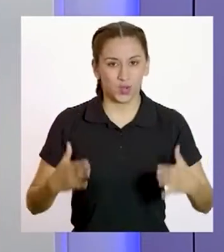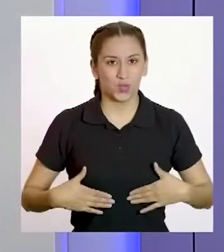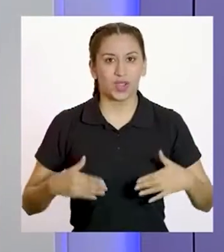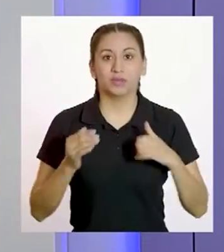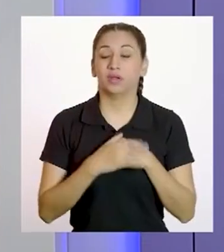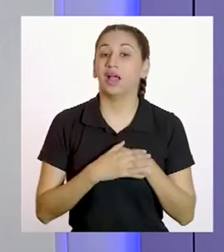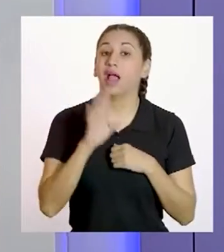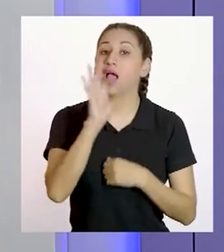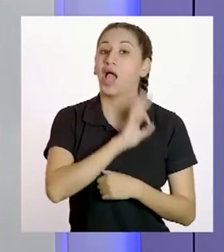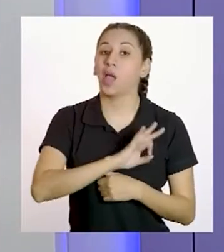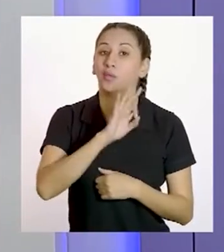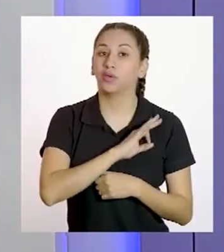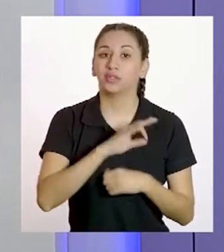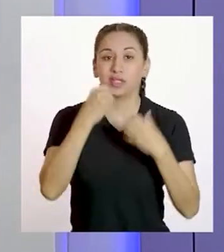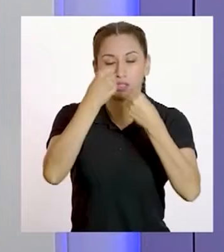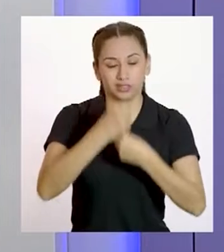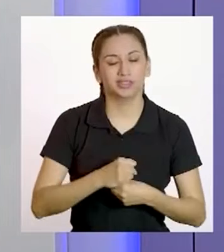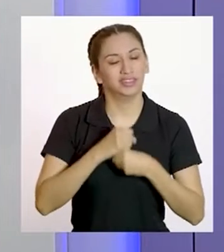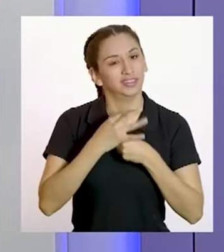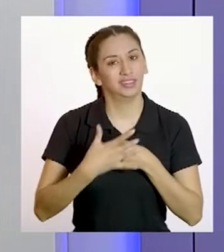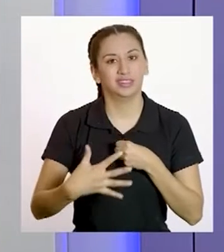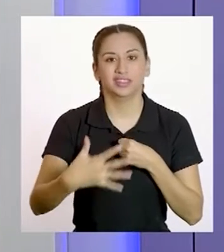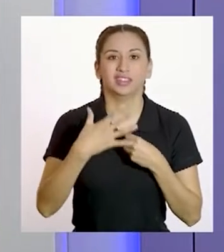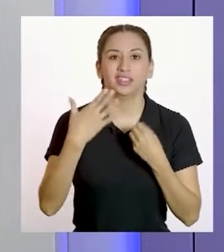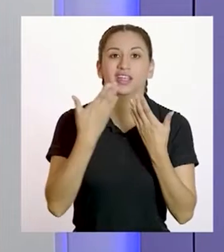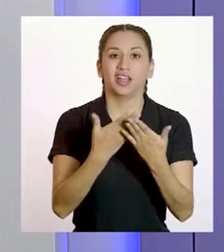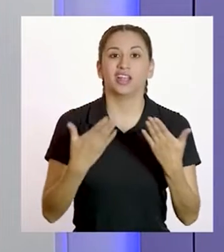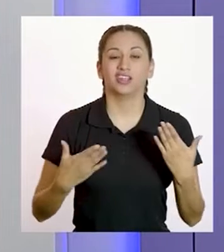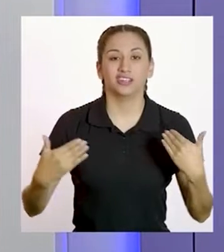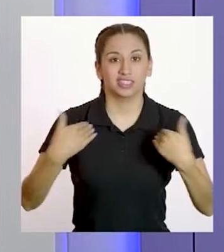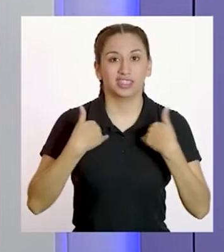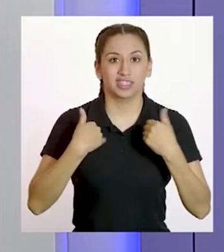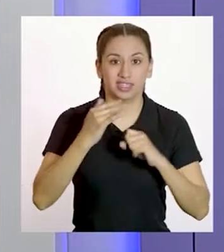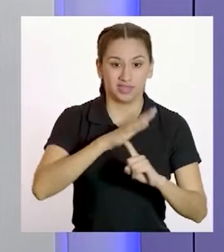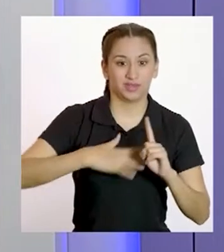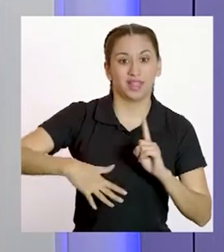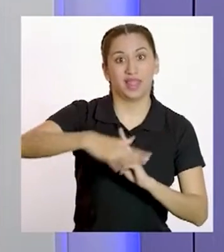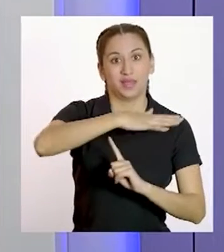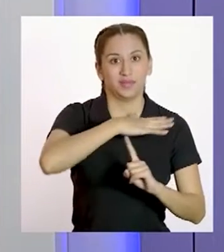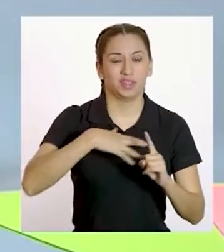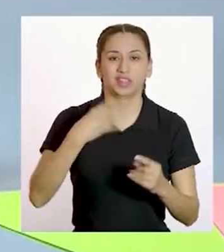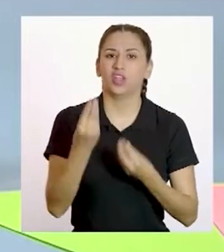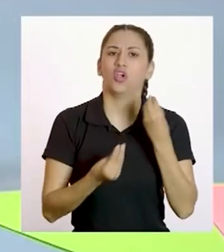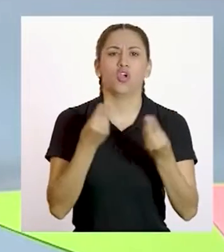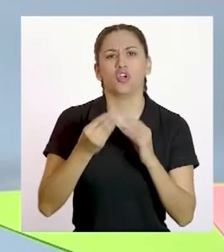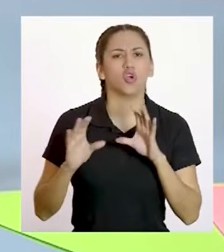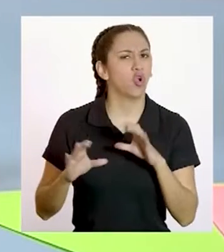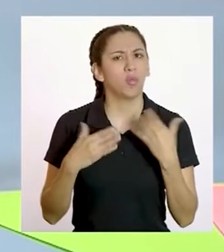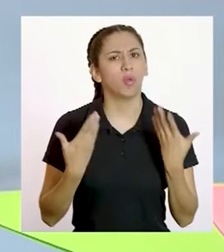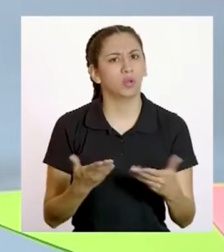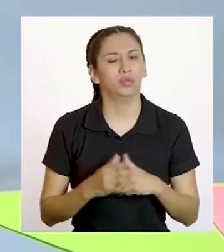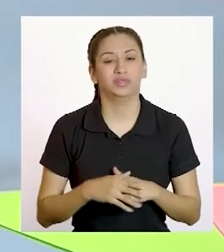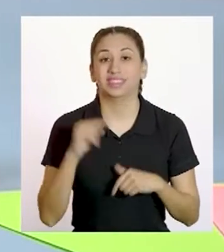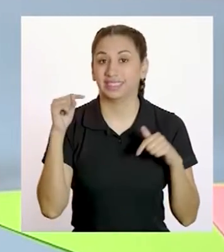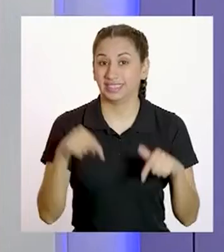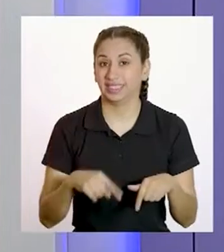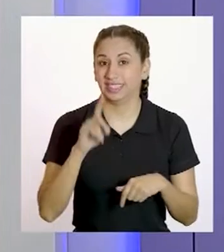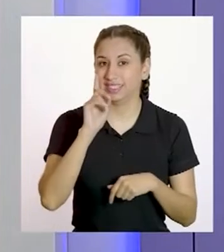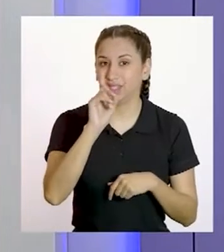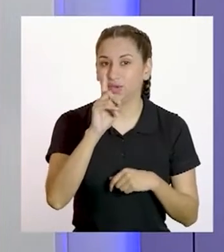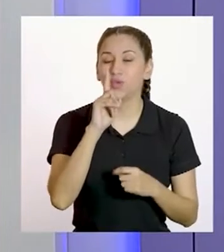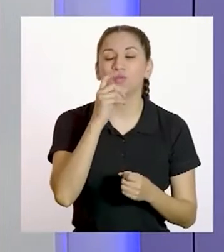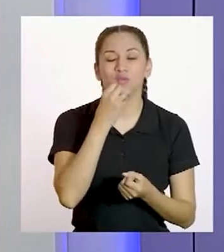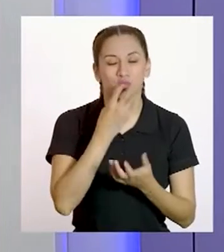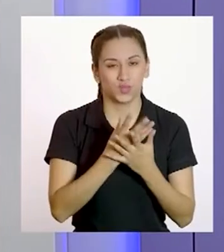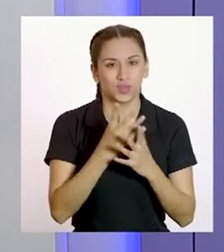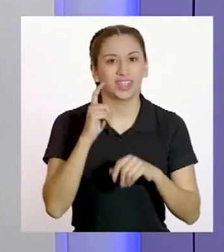sistema inmunológico, aprovechando en forma sostenible los recursos que se encuentran en el ambiente. ¿Y cómo lo haremos?